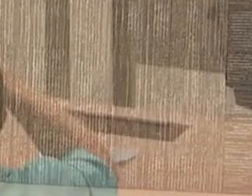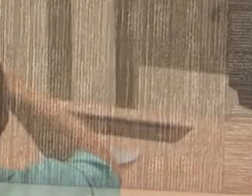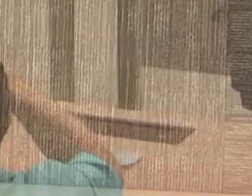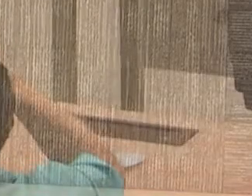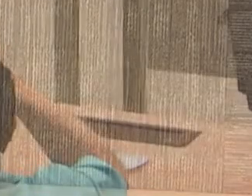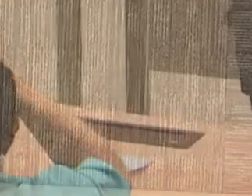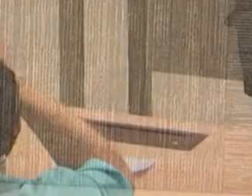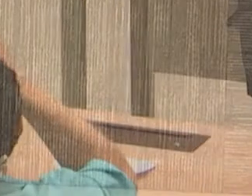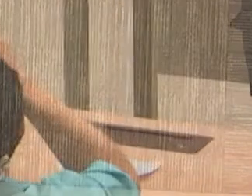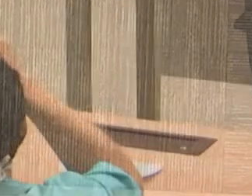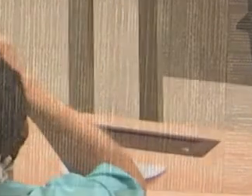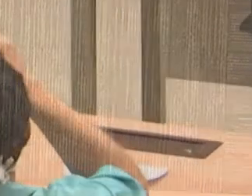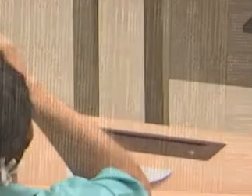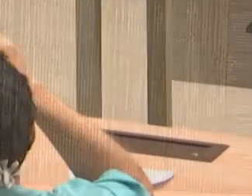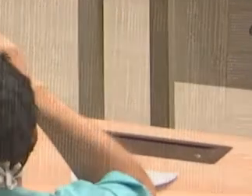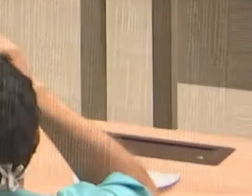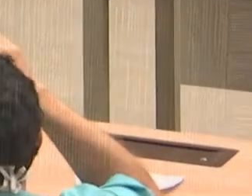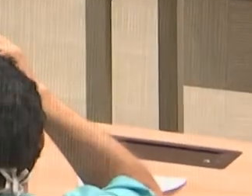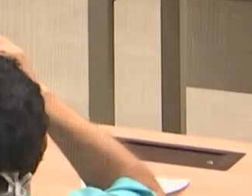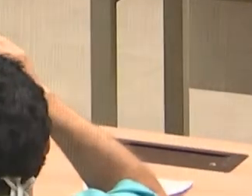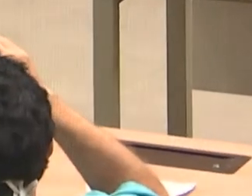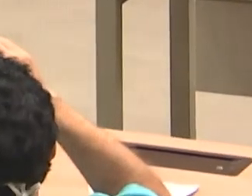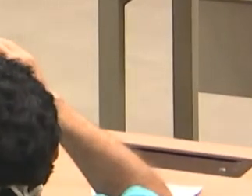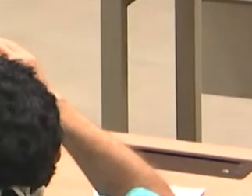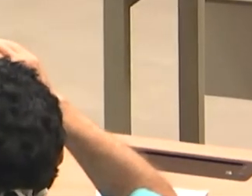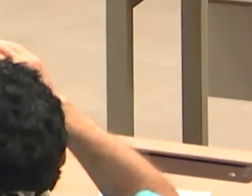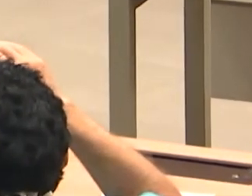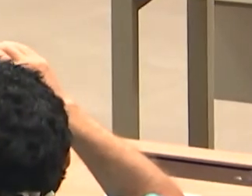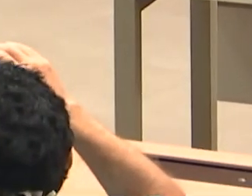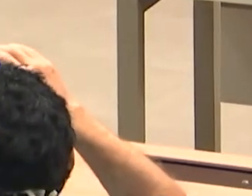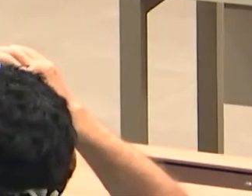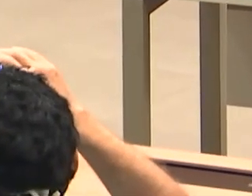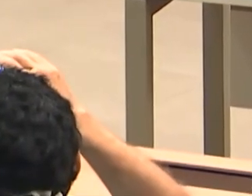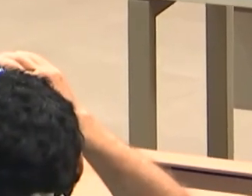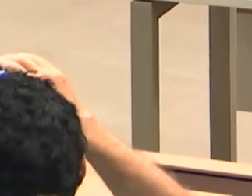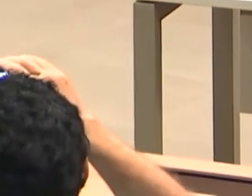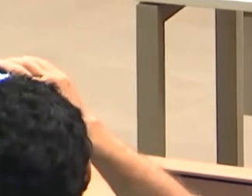quizás. Estás perdiendo el tiempo